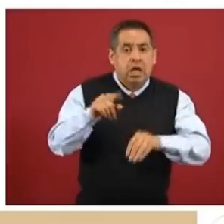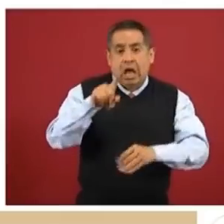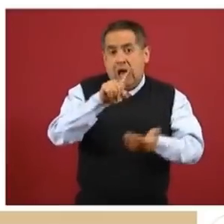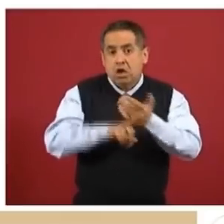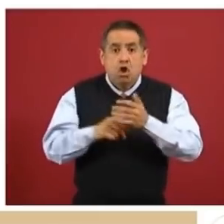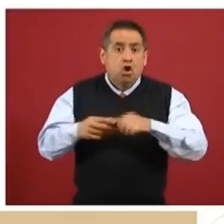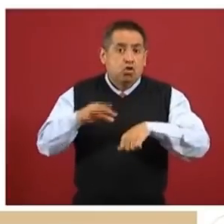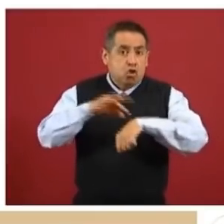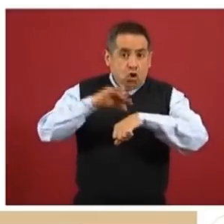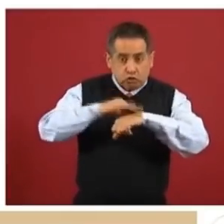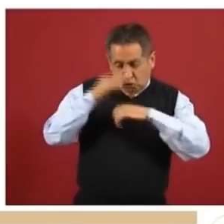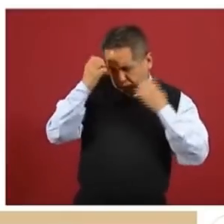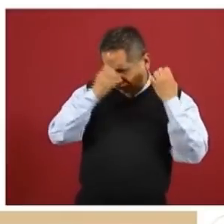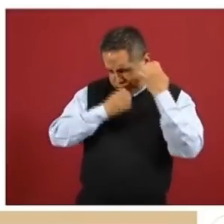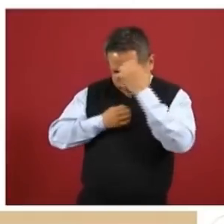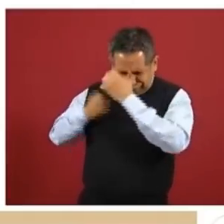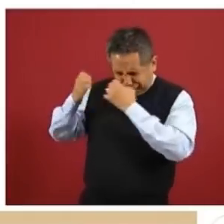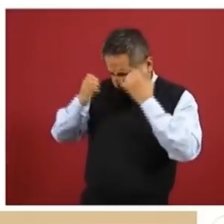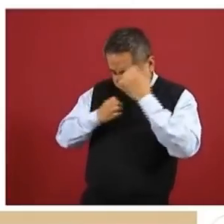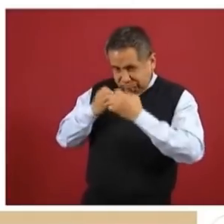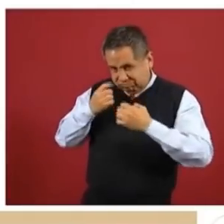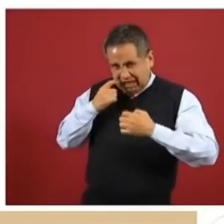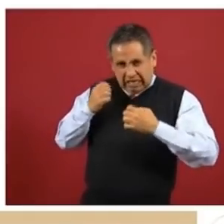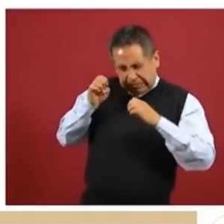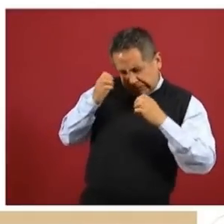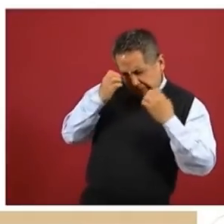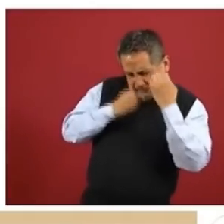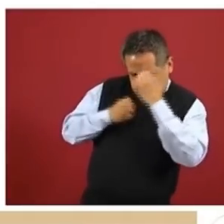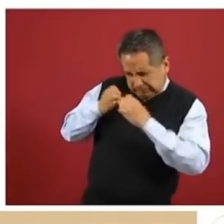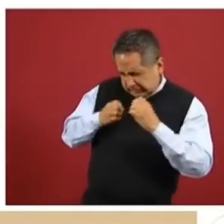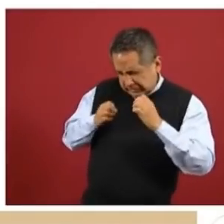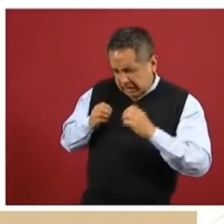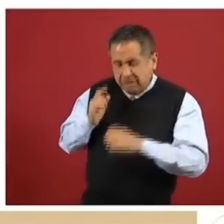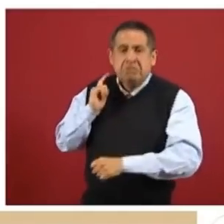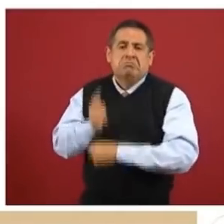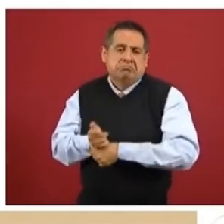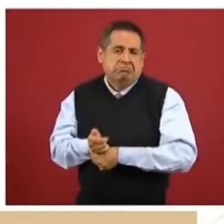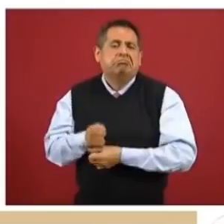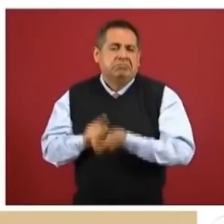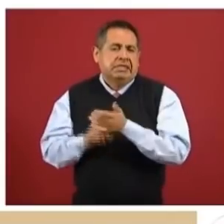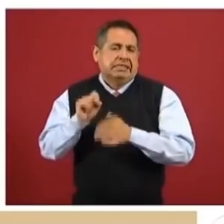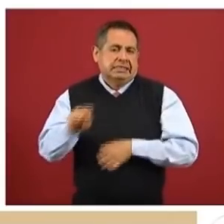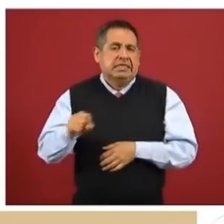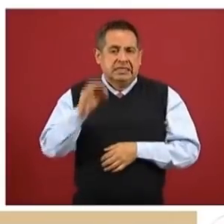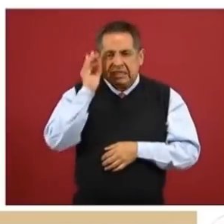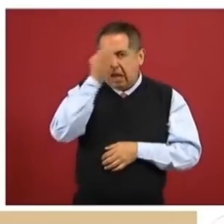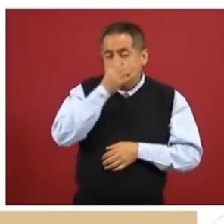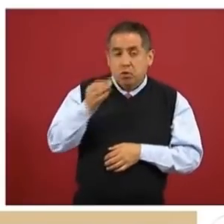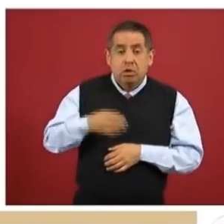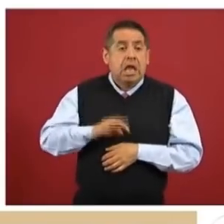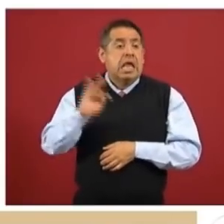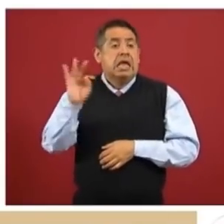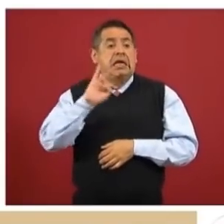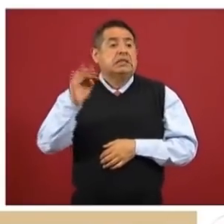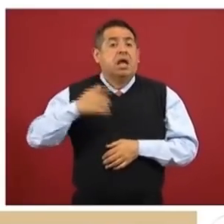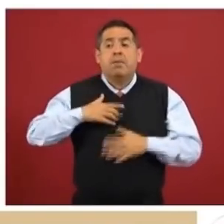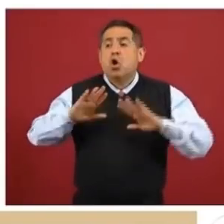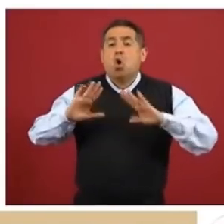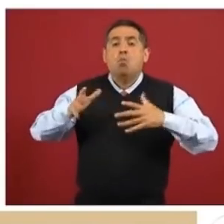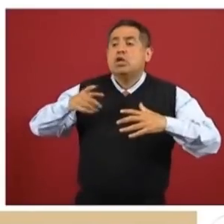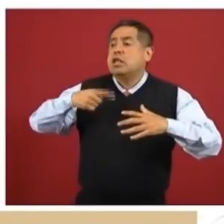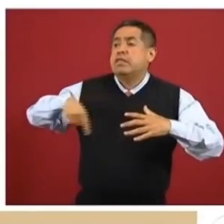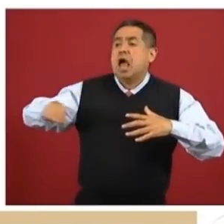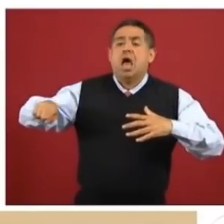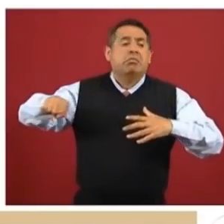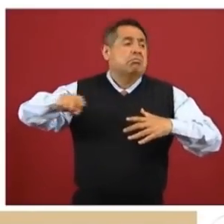médico quien realiza el diagnóstico de sarampión. Es decir, alguien de mi comunidad me